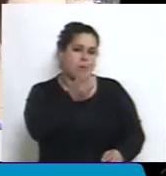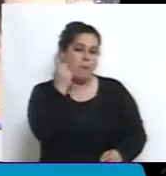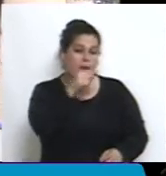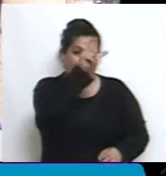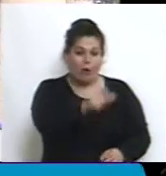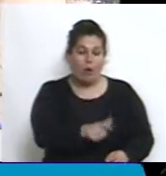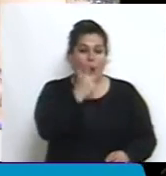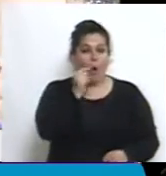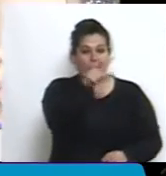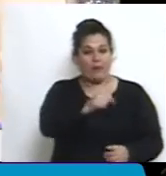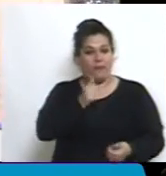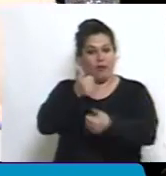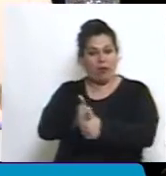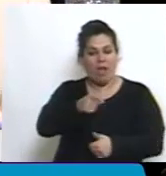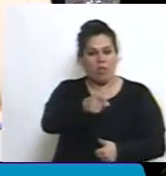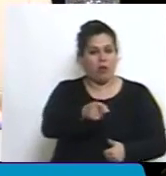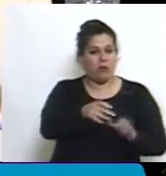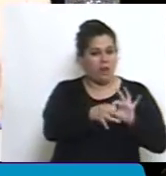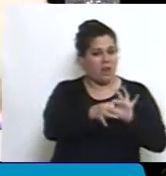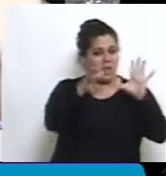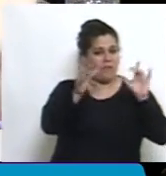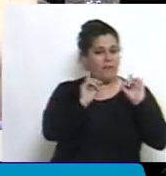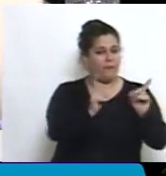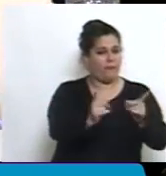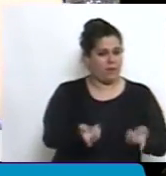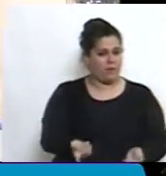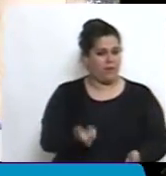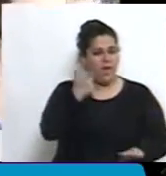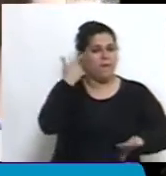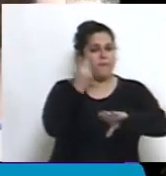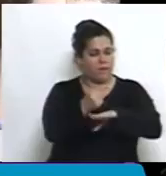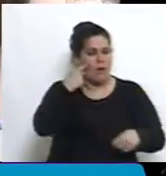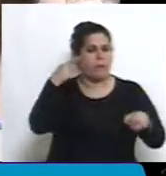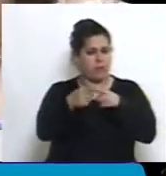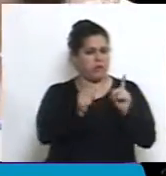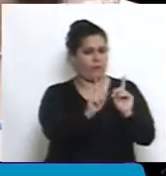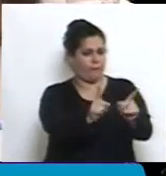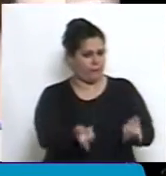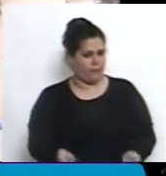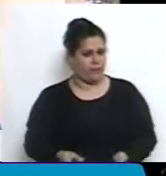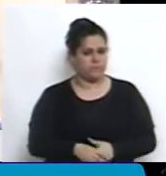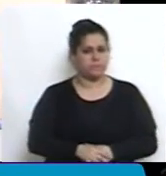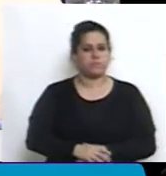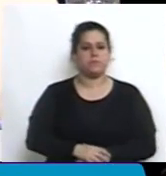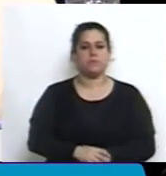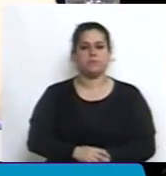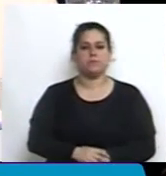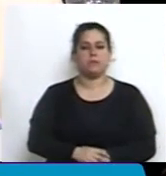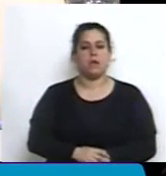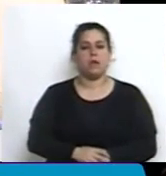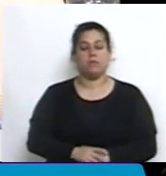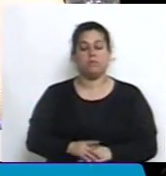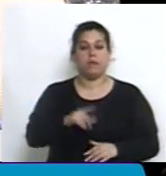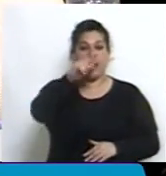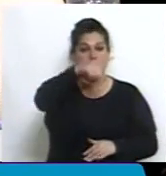violador está libre viviendo en Punta del Este. En este